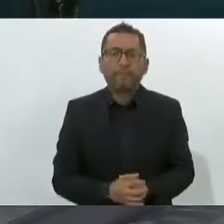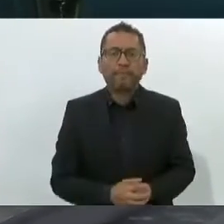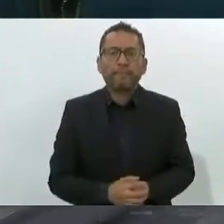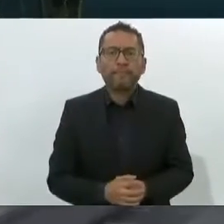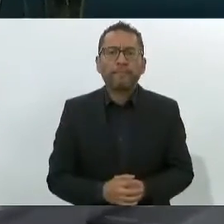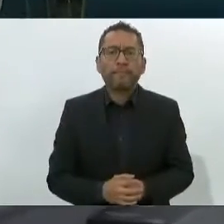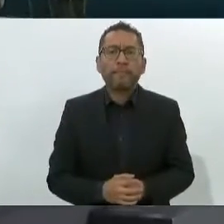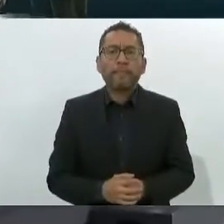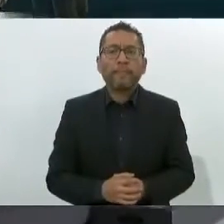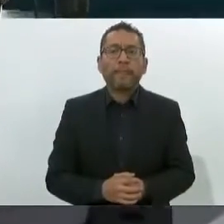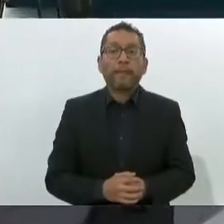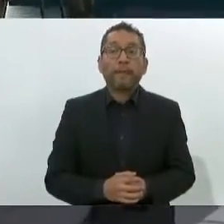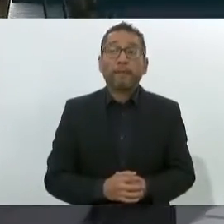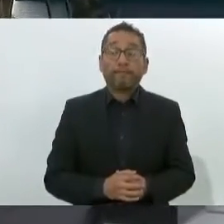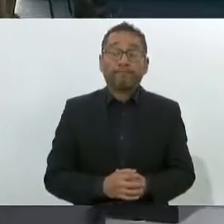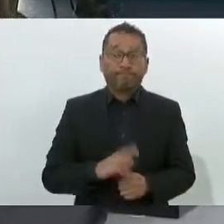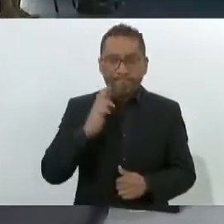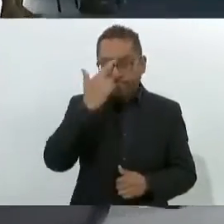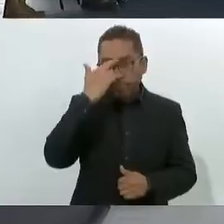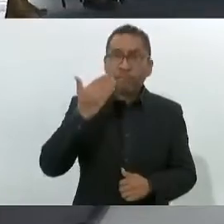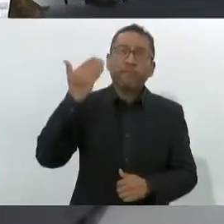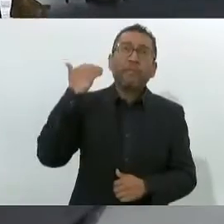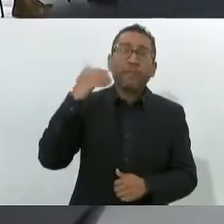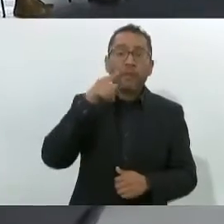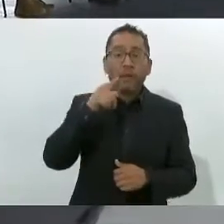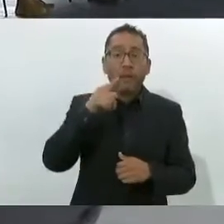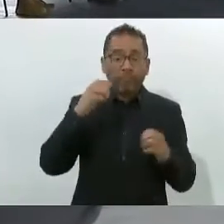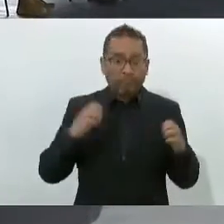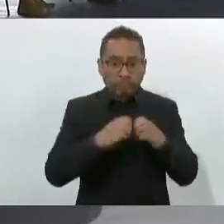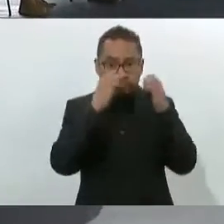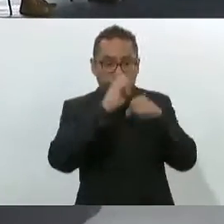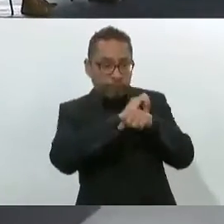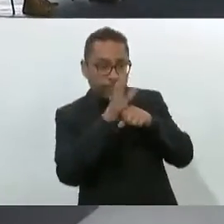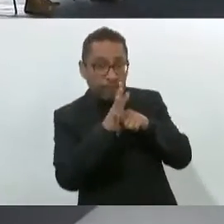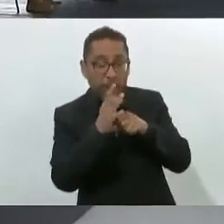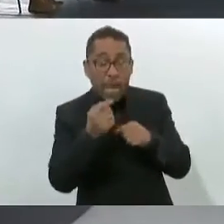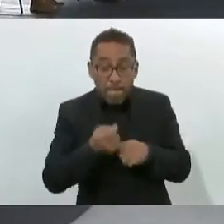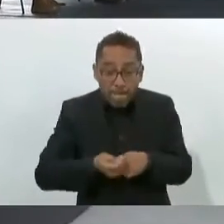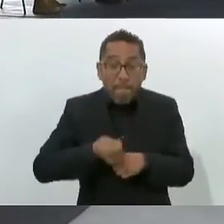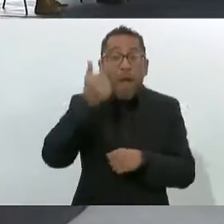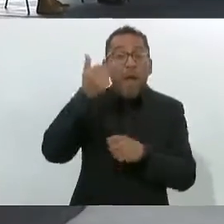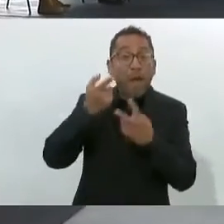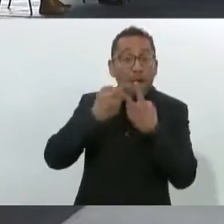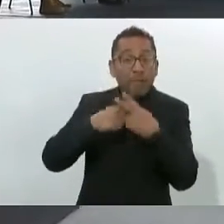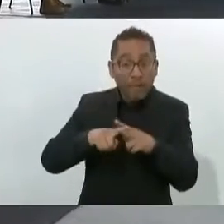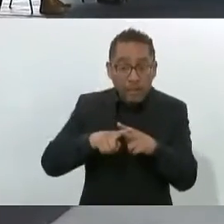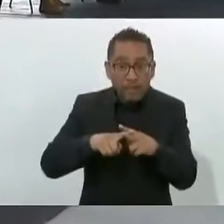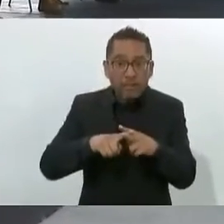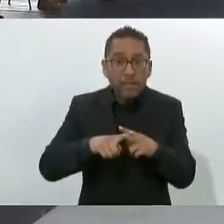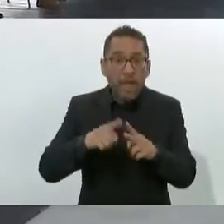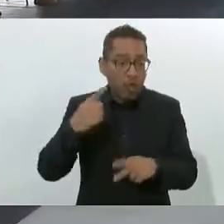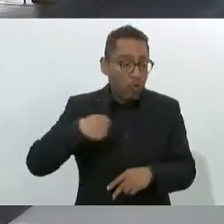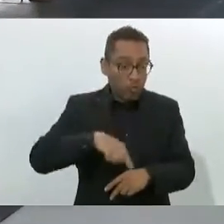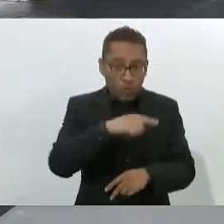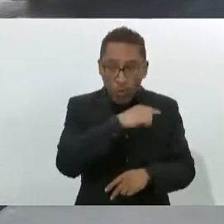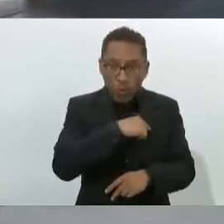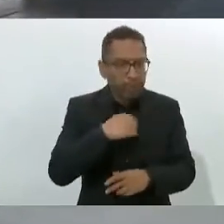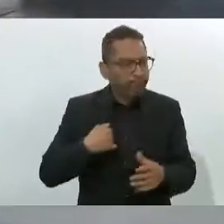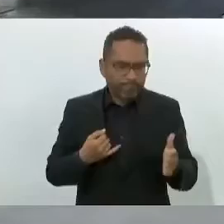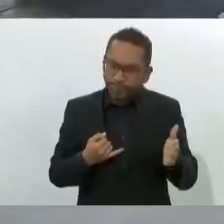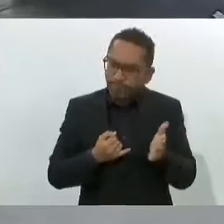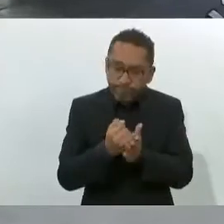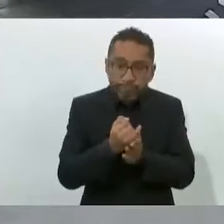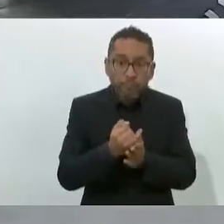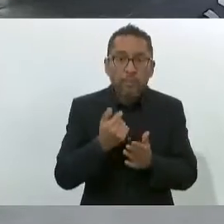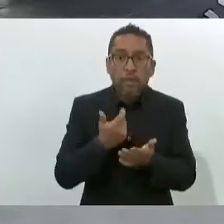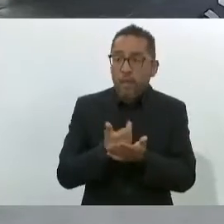Cuando inicia la pandemia, se decidió entregar por anticipado los